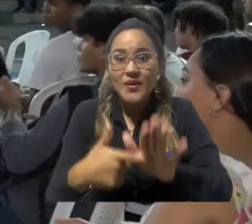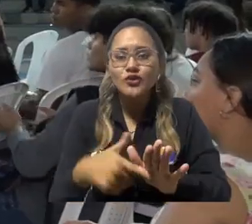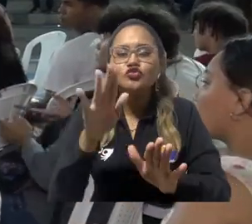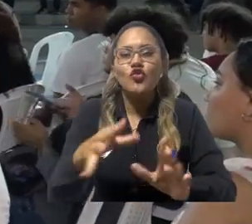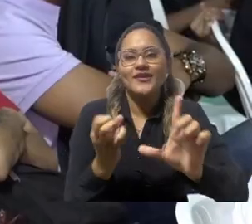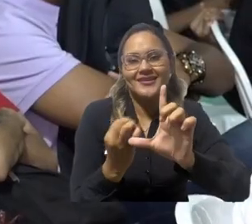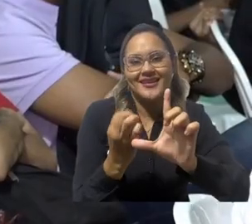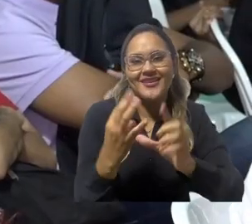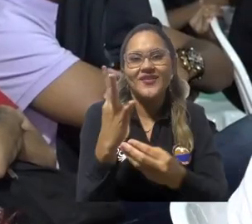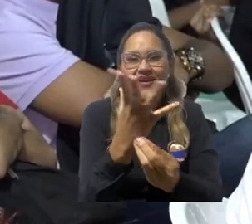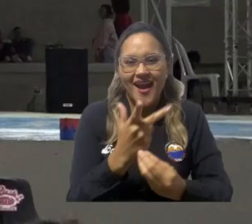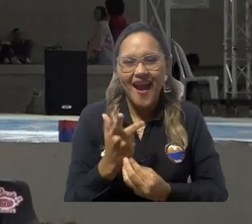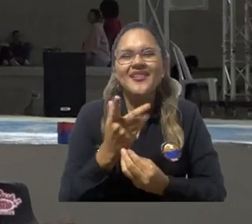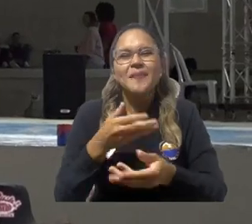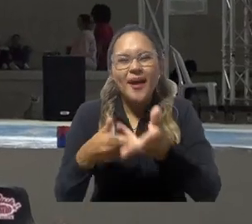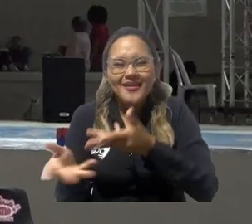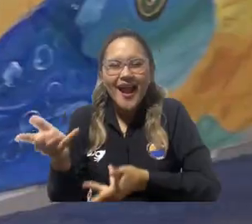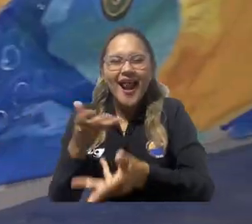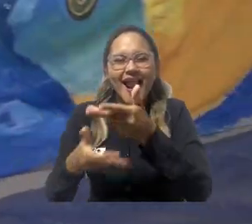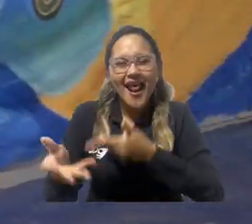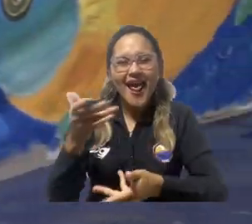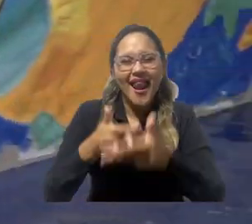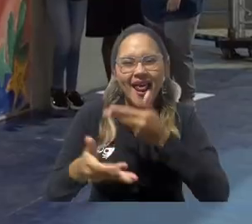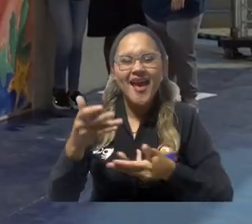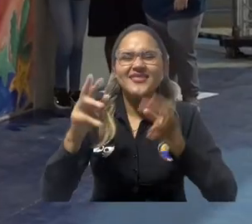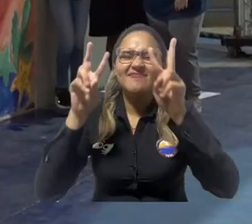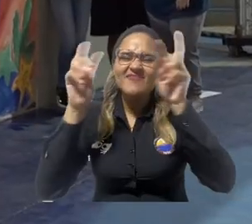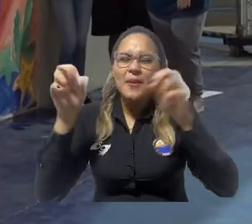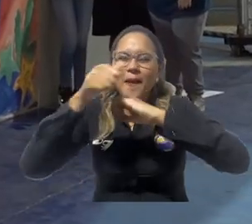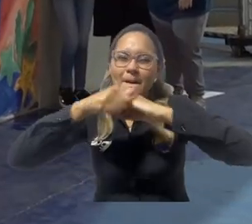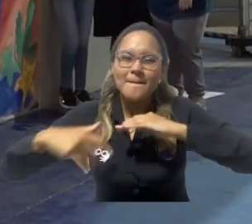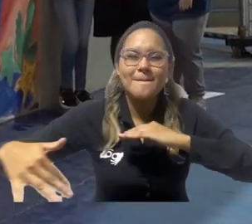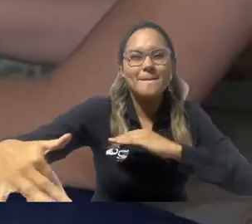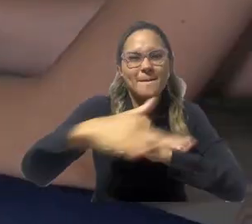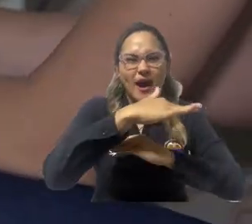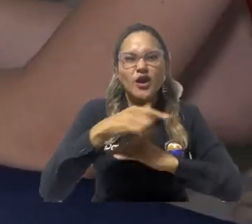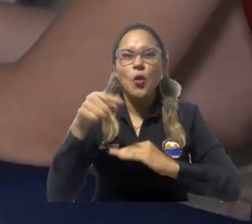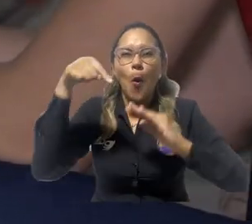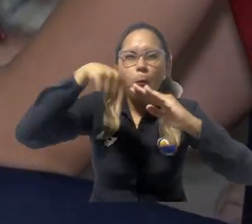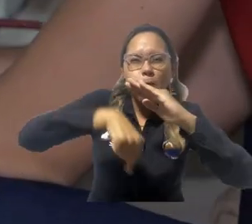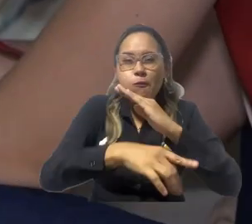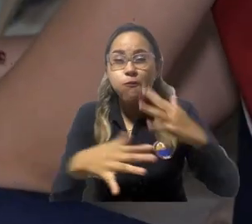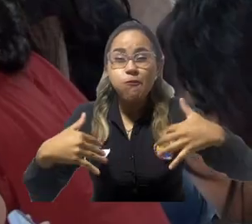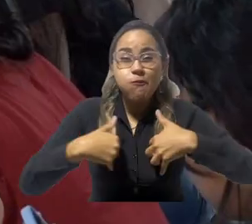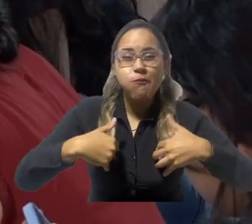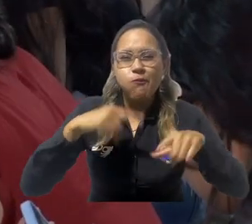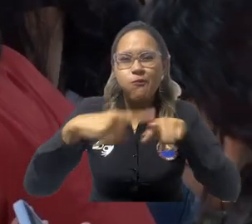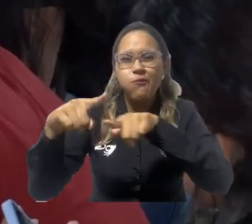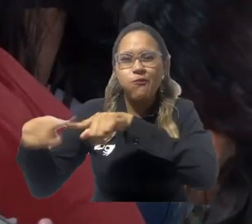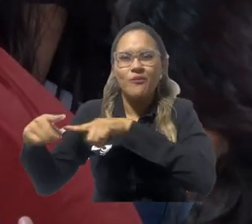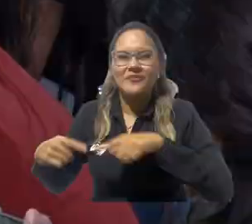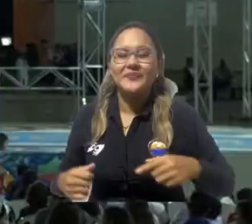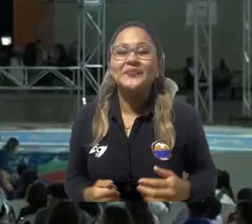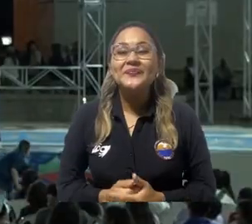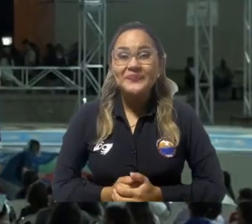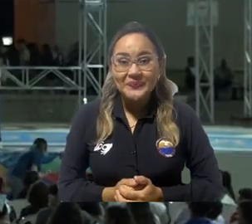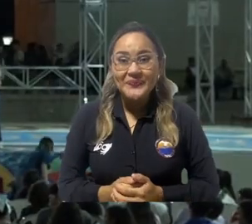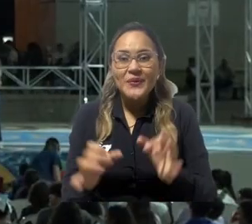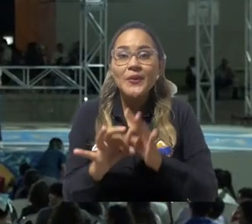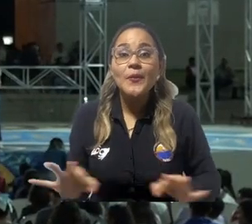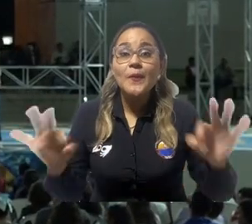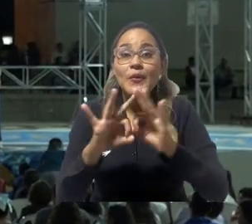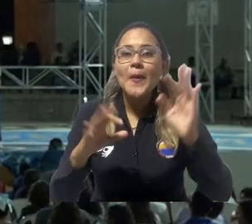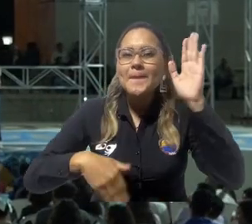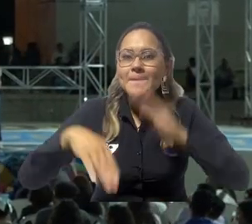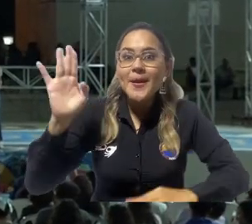de los estudiantes de licenciatura en artes, una alegoría en tres momentos a la riqueza del mar y las criaturas que habitan en él. Lo importante